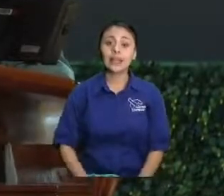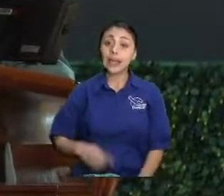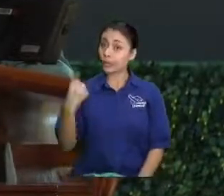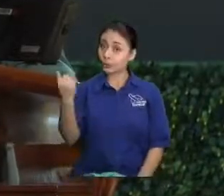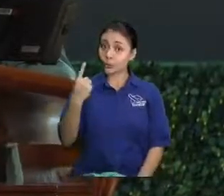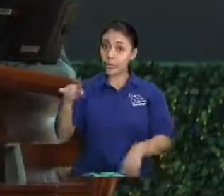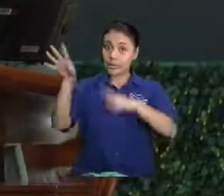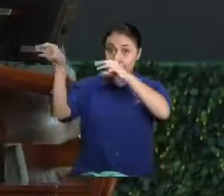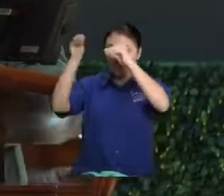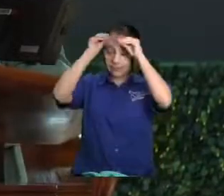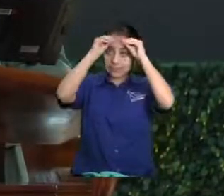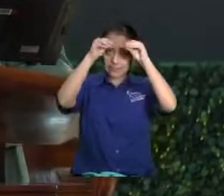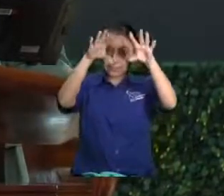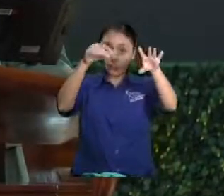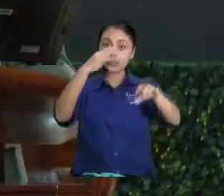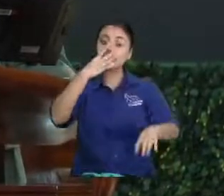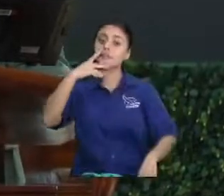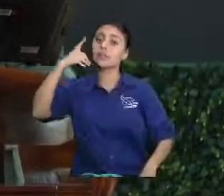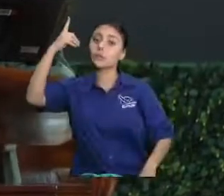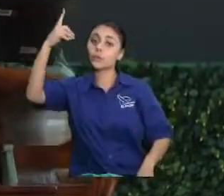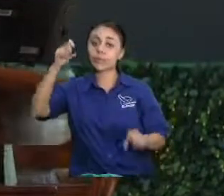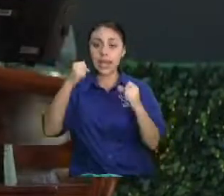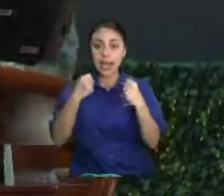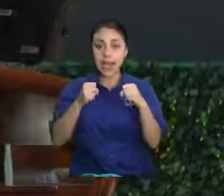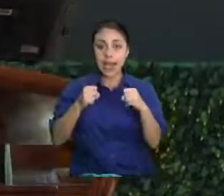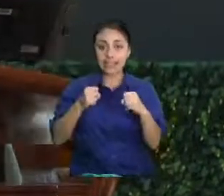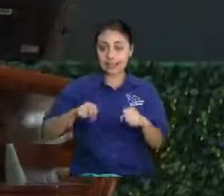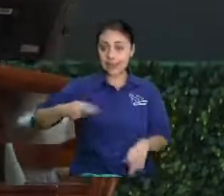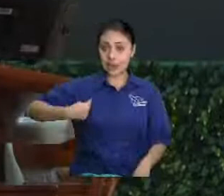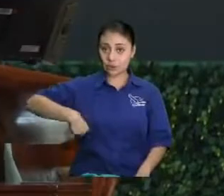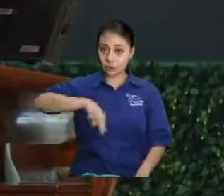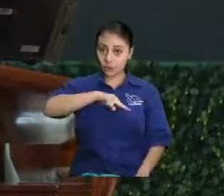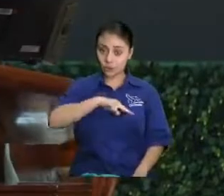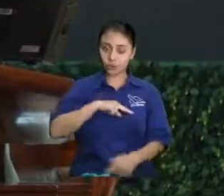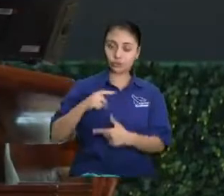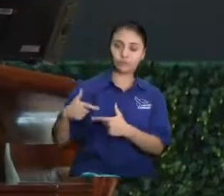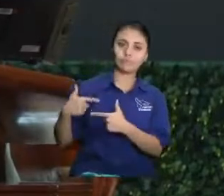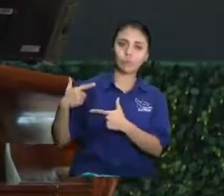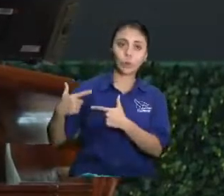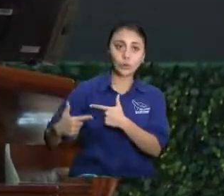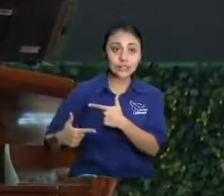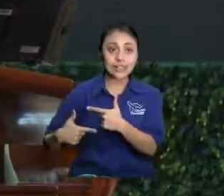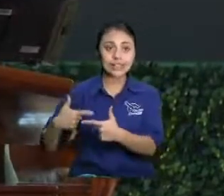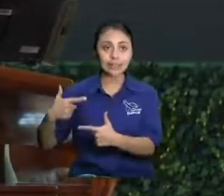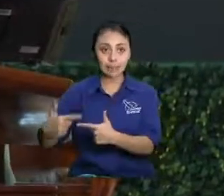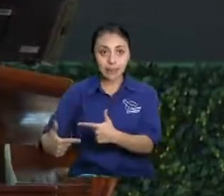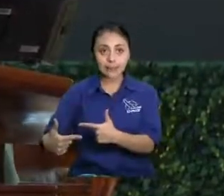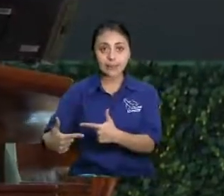ministraciones que Dios ha hecho sobre nosotros constantemente, a veces